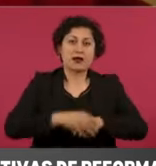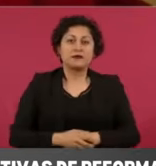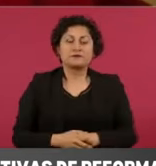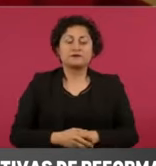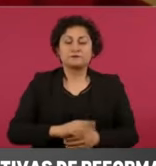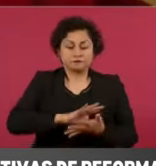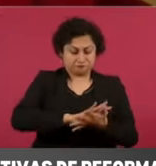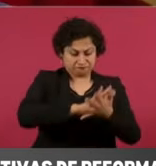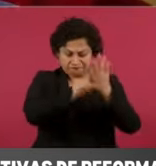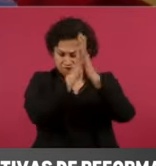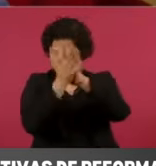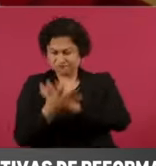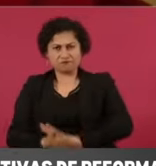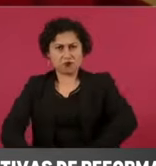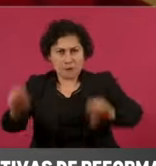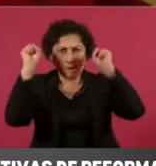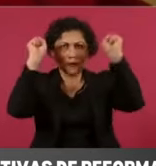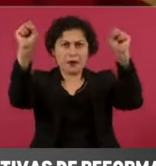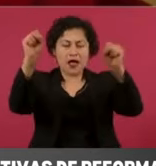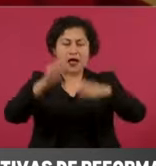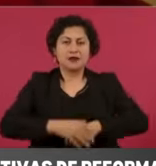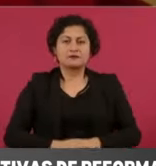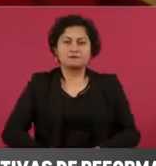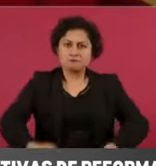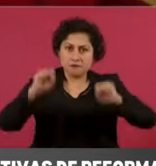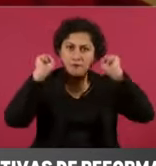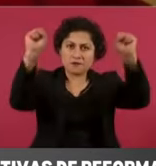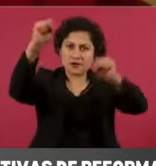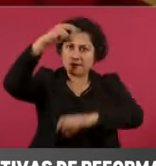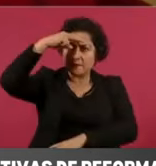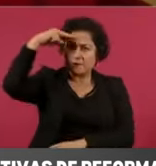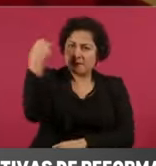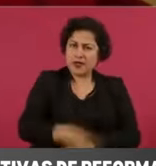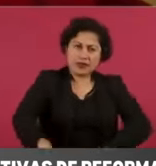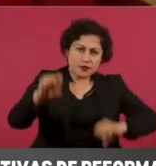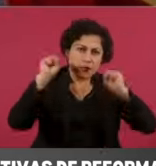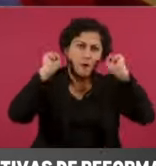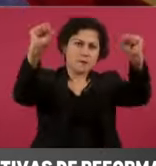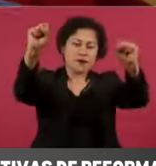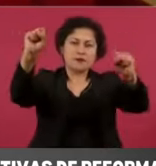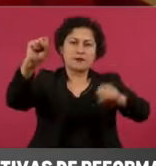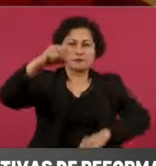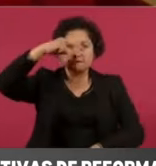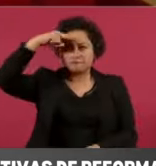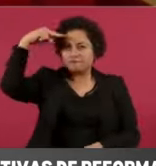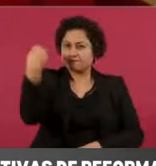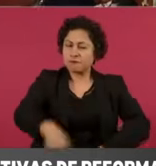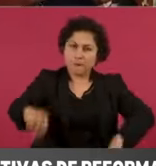transformación, viva México, viva México, viva México.